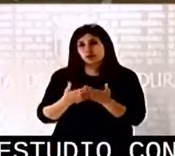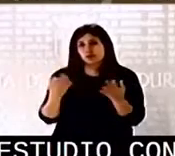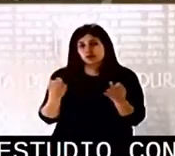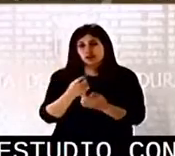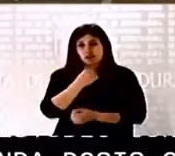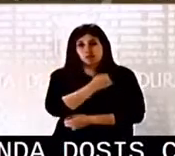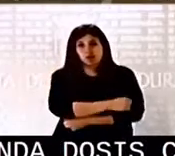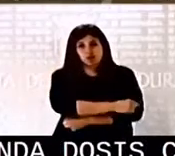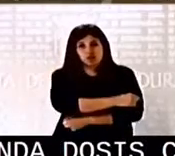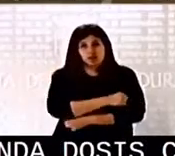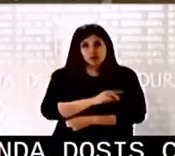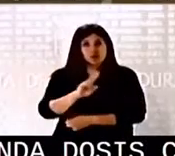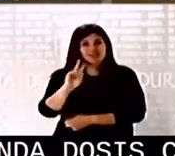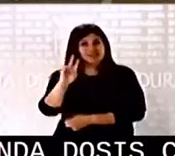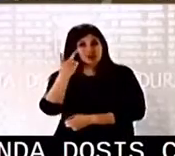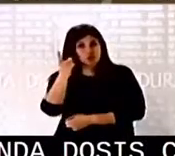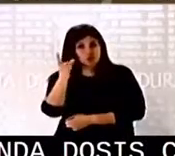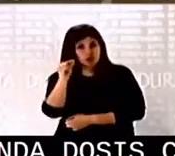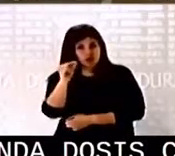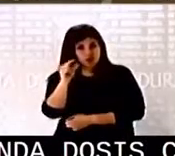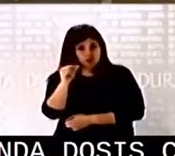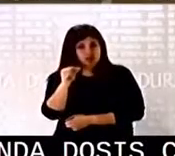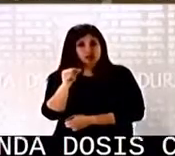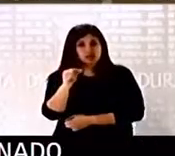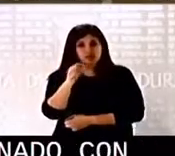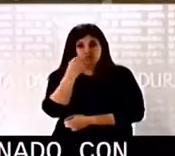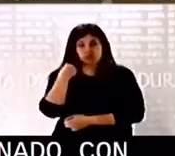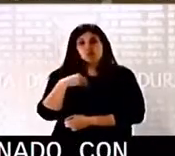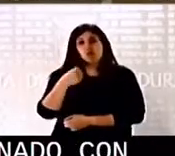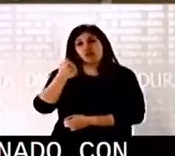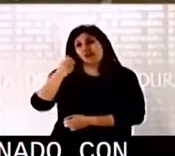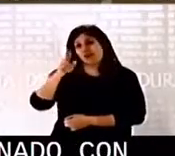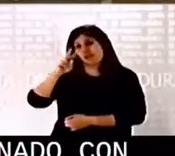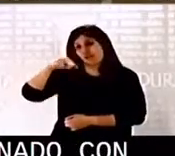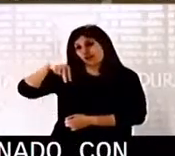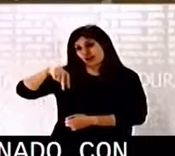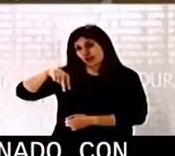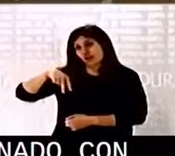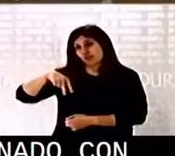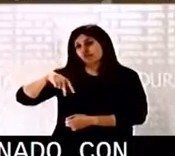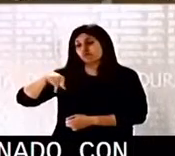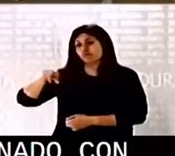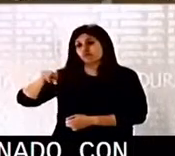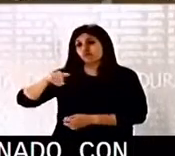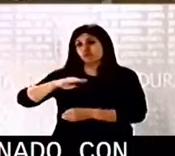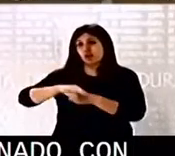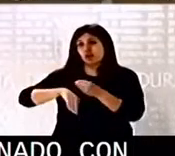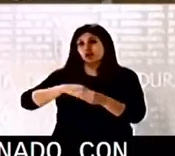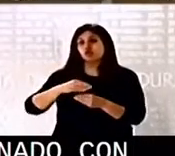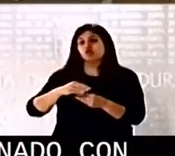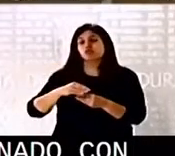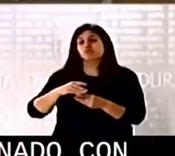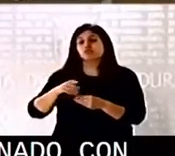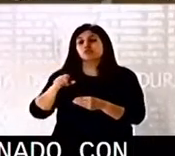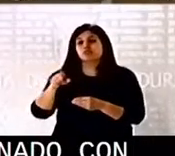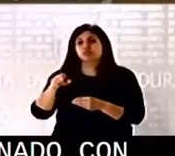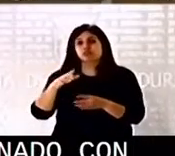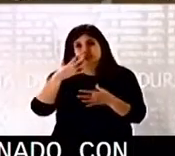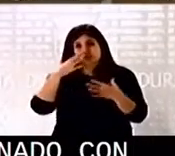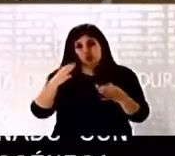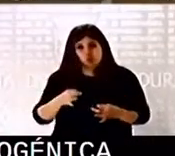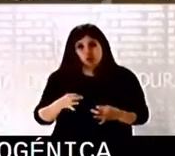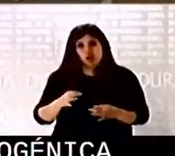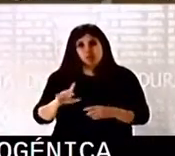ARN de aquellas personas que se han vacunado con AstraZeneca es segura y, además, es inmunogénica, quiere